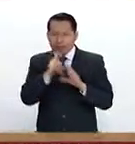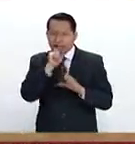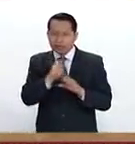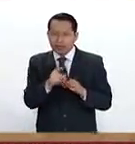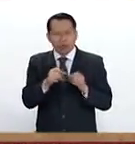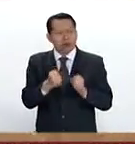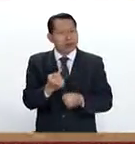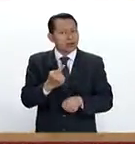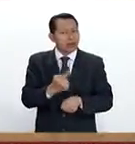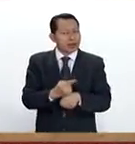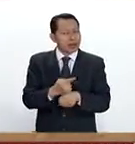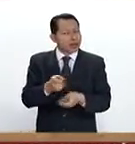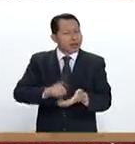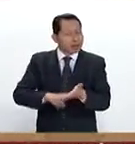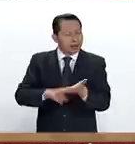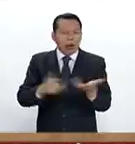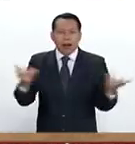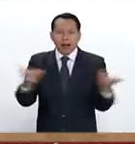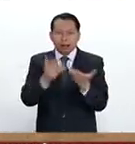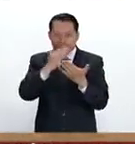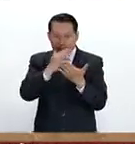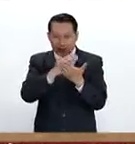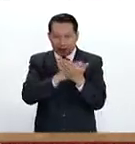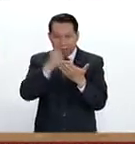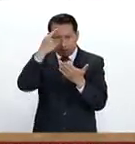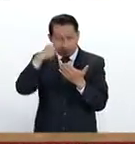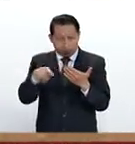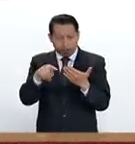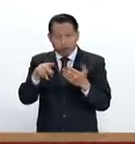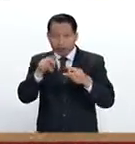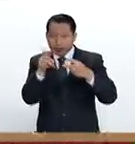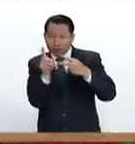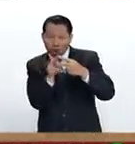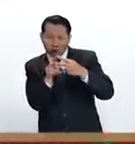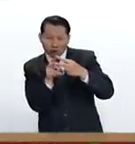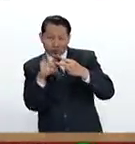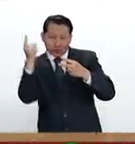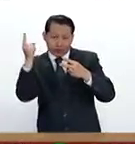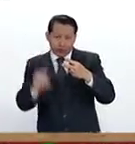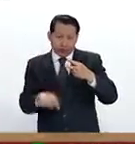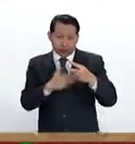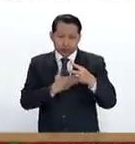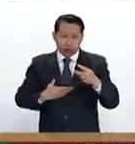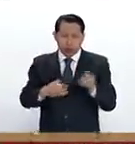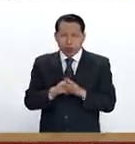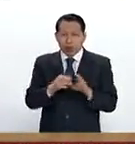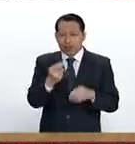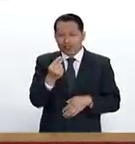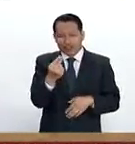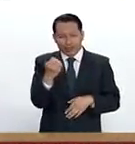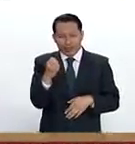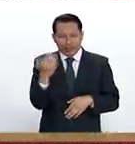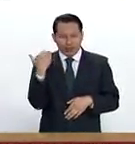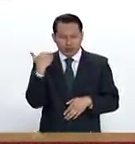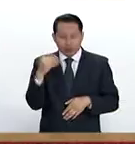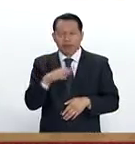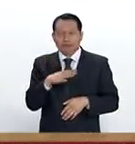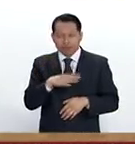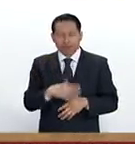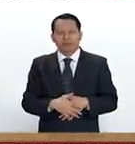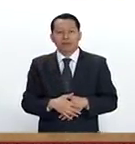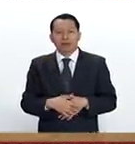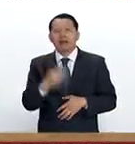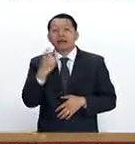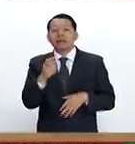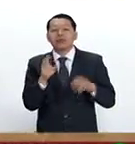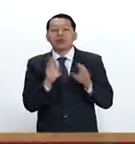de Seguridad Interna para implementar precisamente estas dos órdenes ejecutivas de Donald Trump del 25 de enero. Entonces, desde ahí